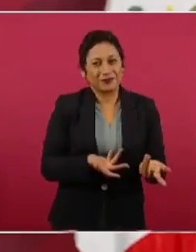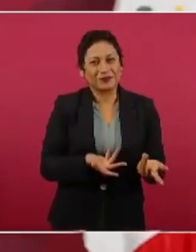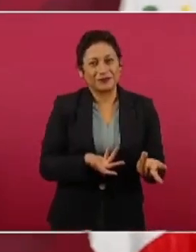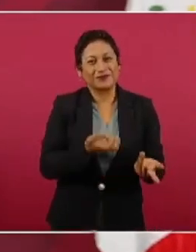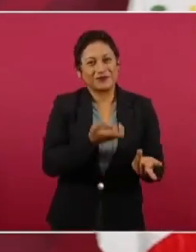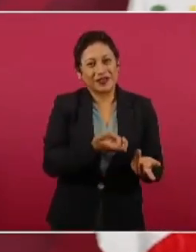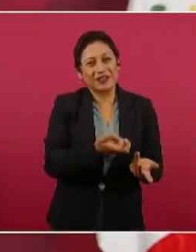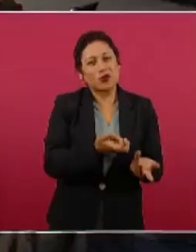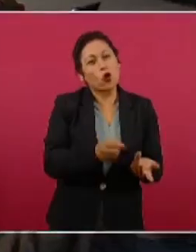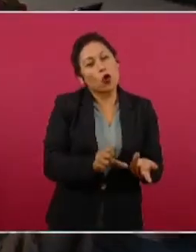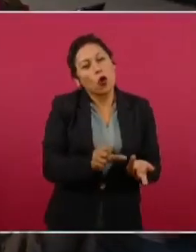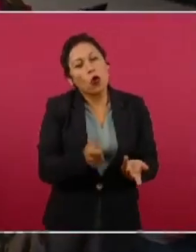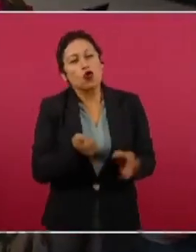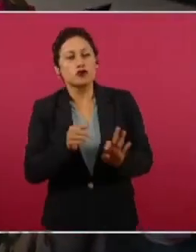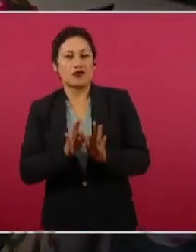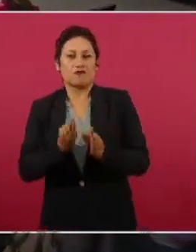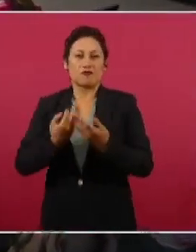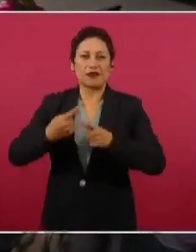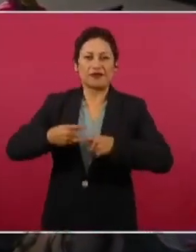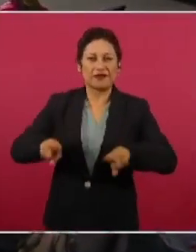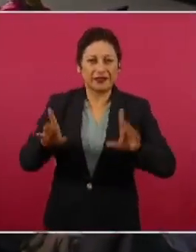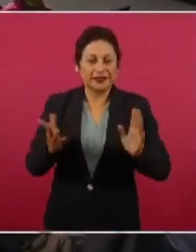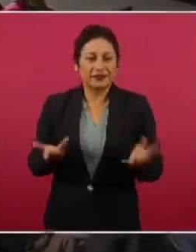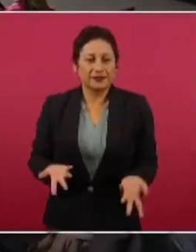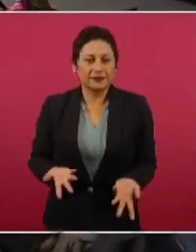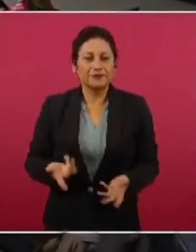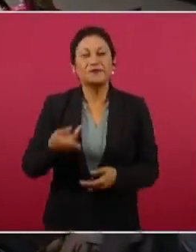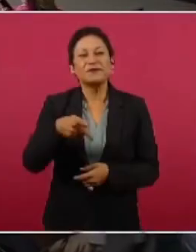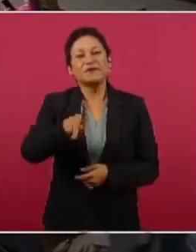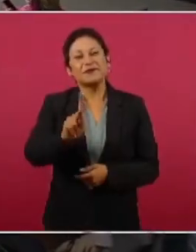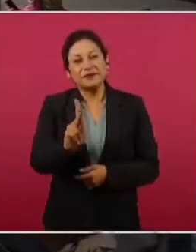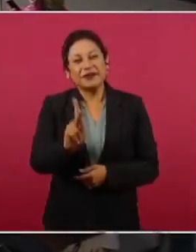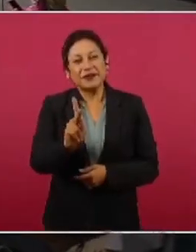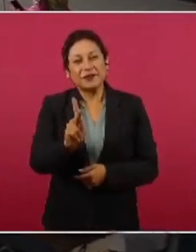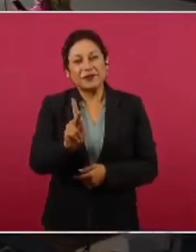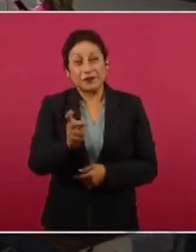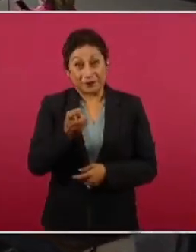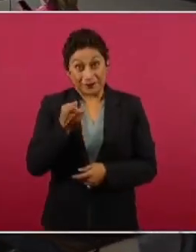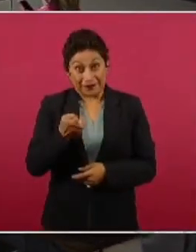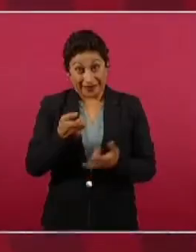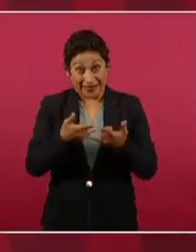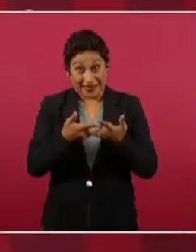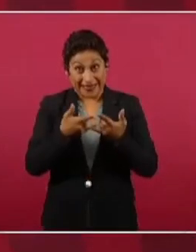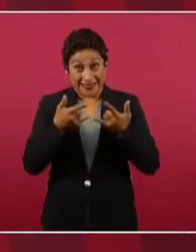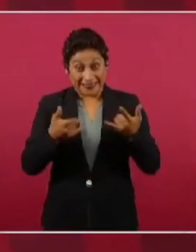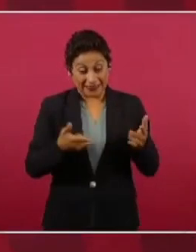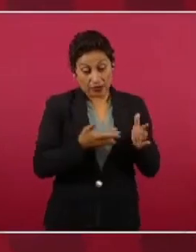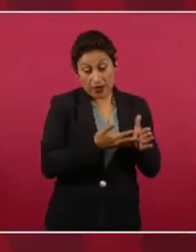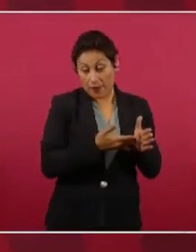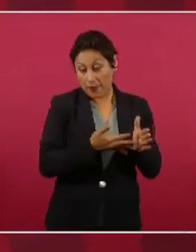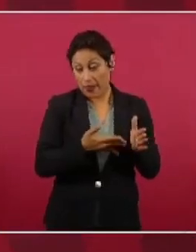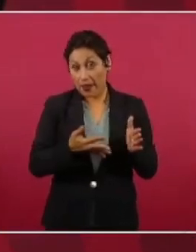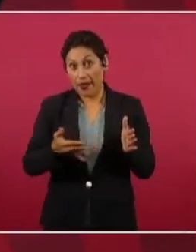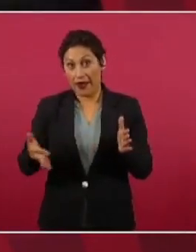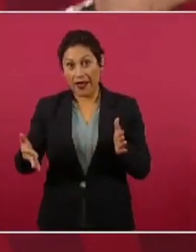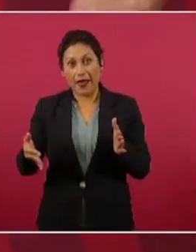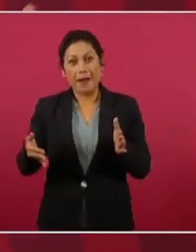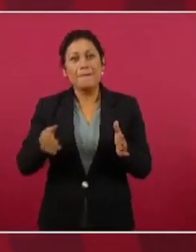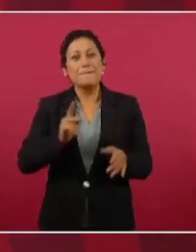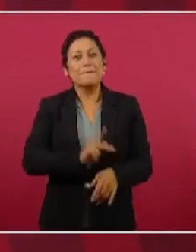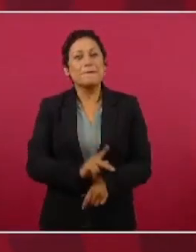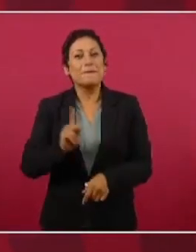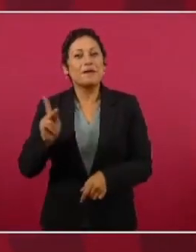se parece mucho lo que se vivió últimamente en México con